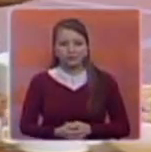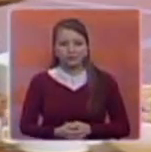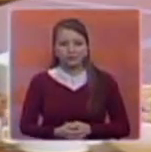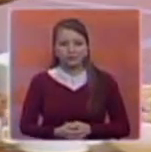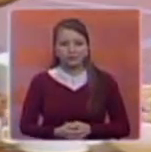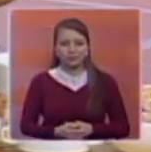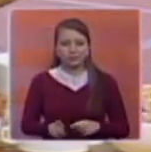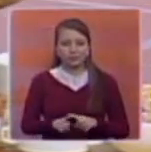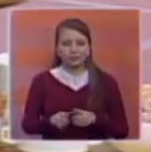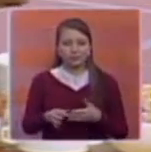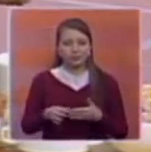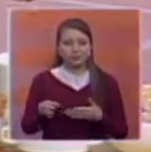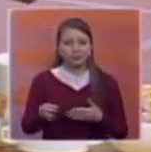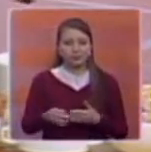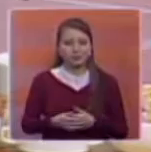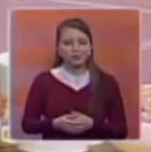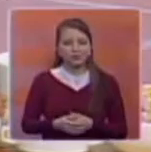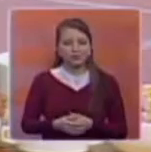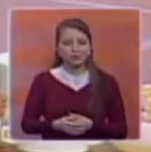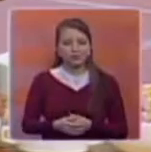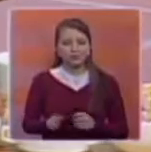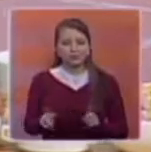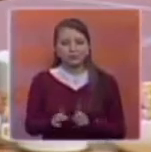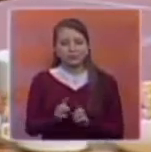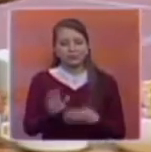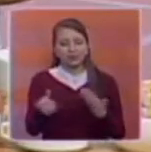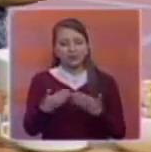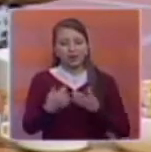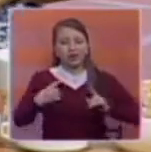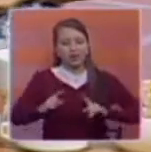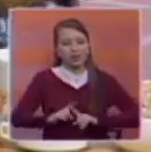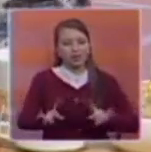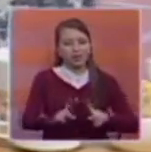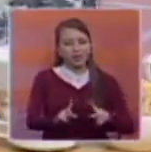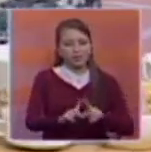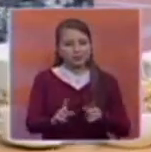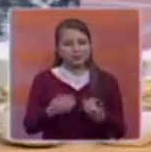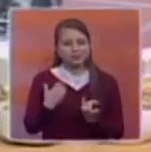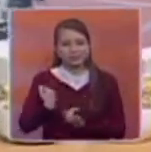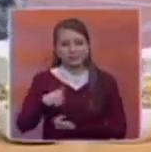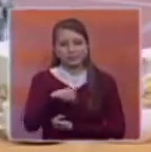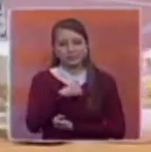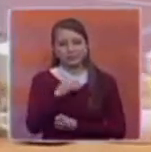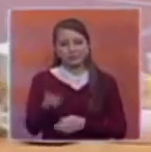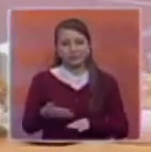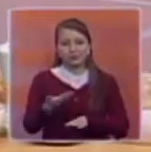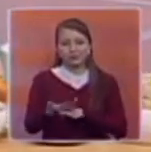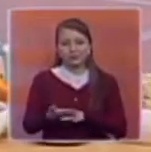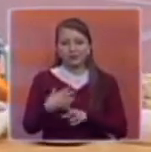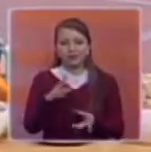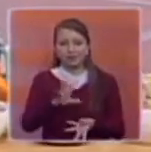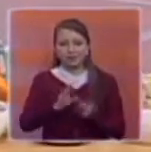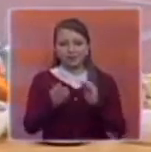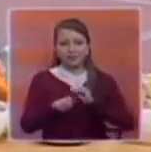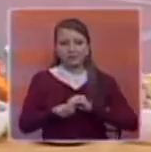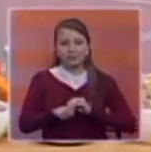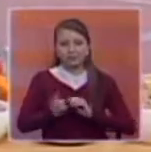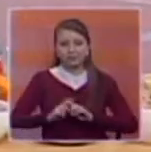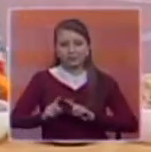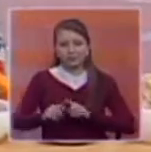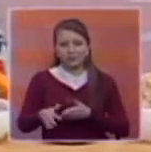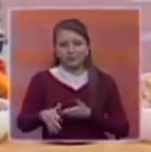no tenemos los tipos de ají que ellos tienen. Todo lo tenemos diferente. Entonces nos vamos a adaptar a